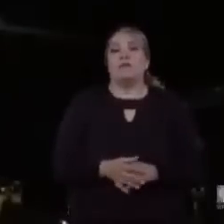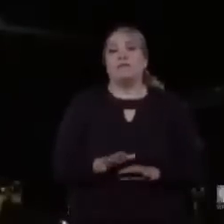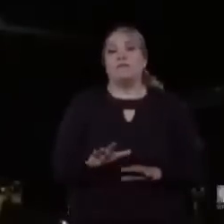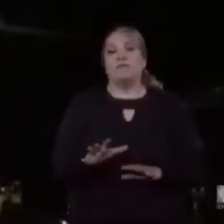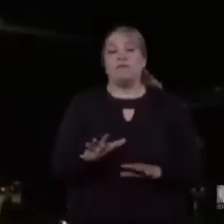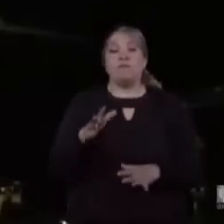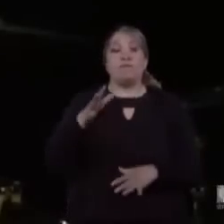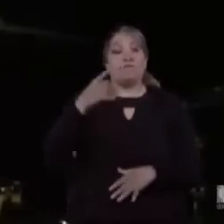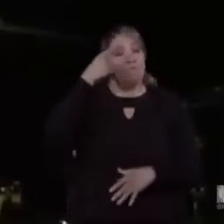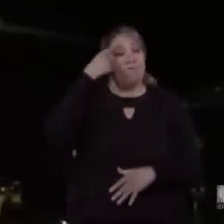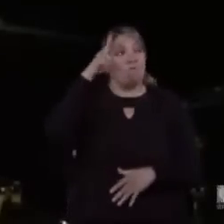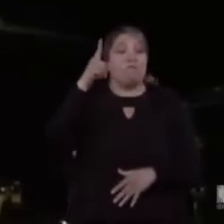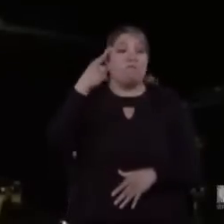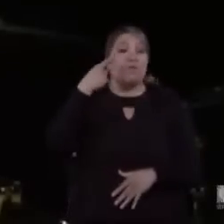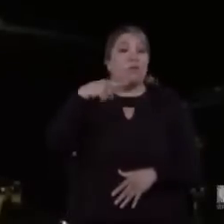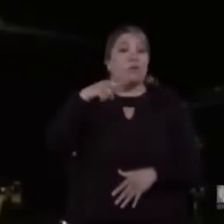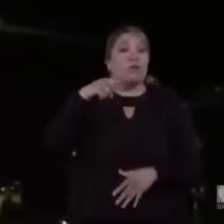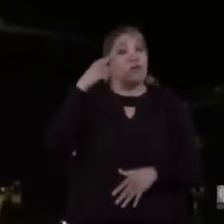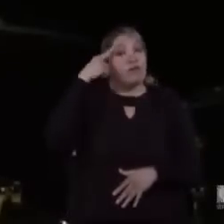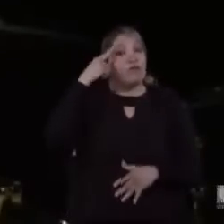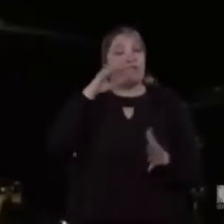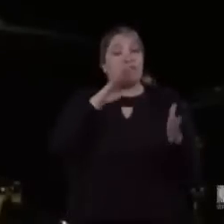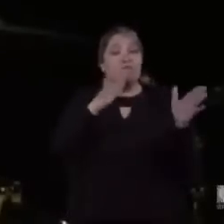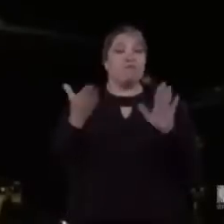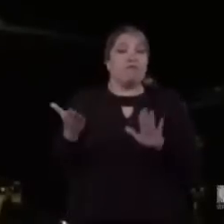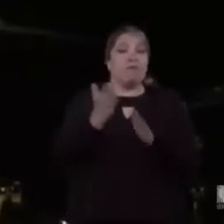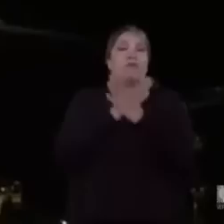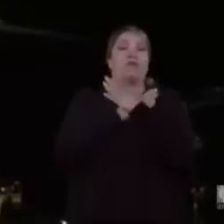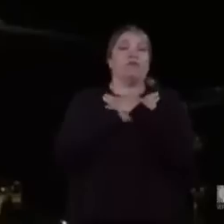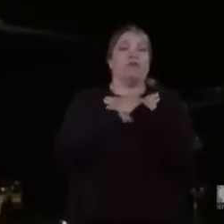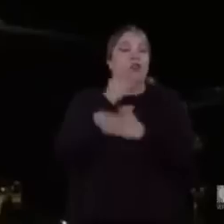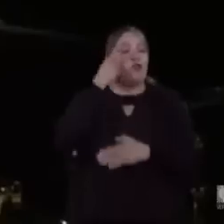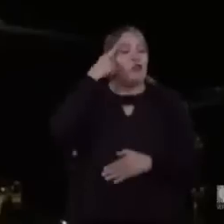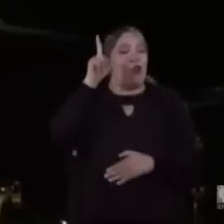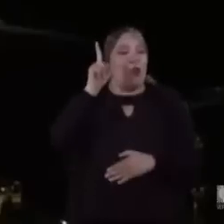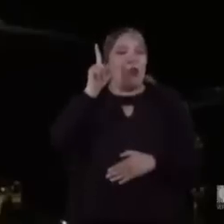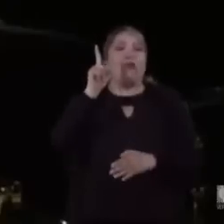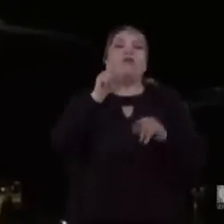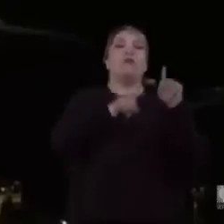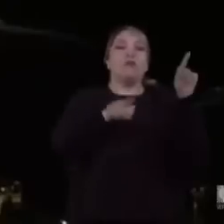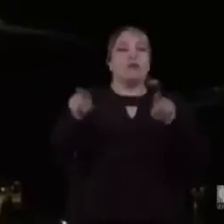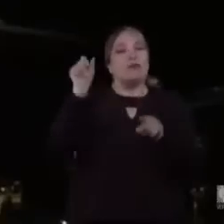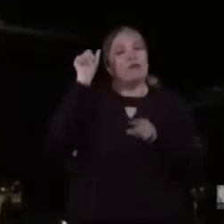los que estamos aquí nos iremos definitivamente, otros nos recordarán.